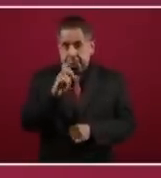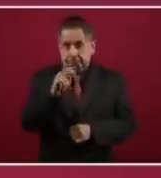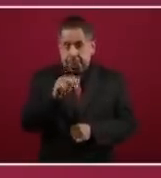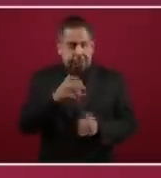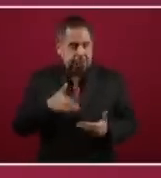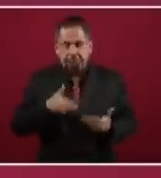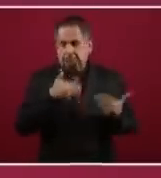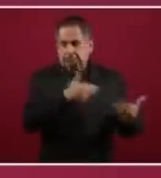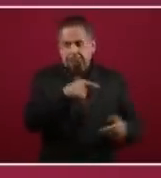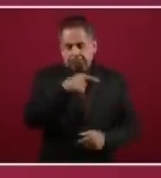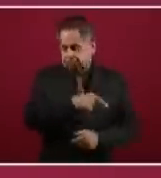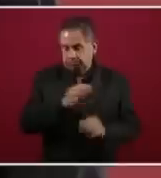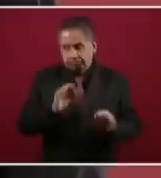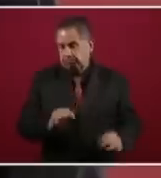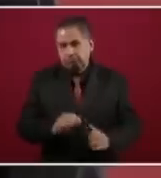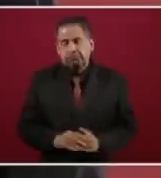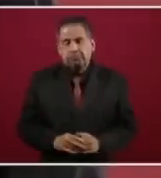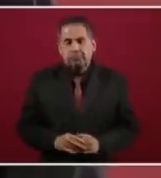esto